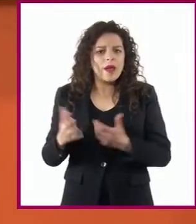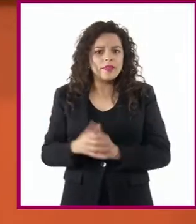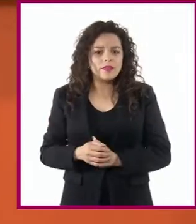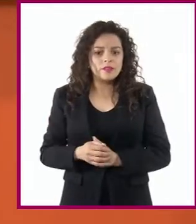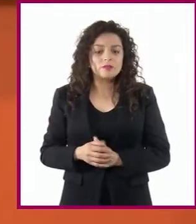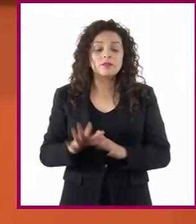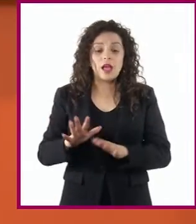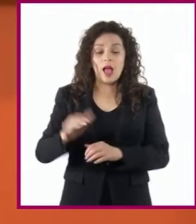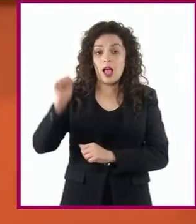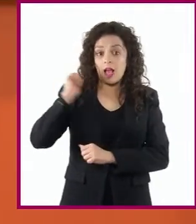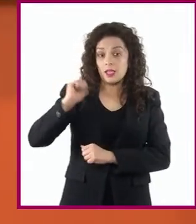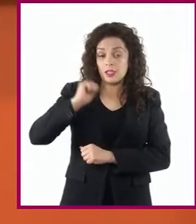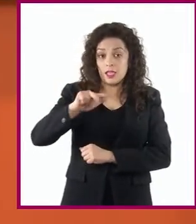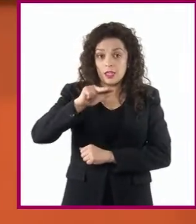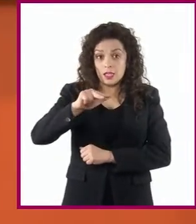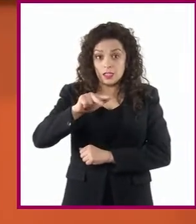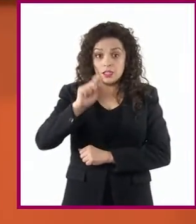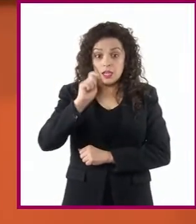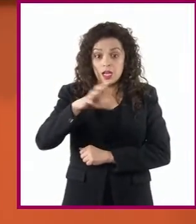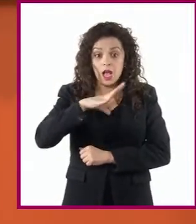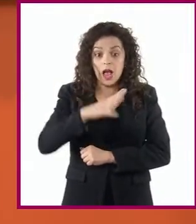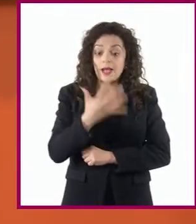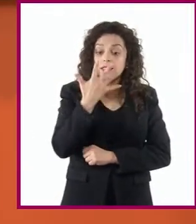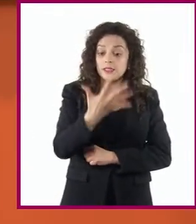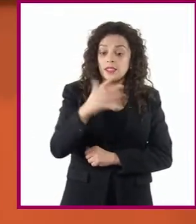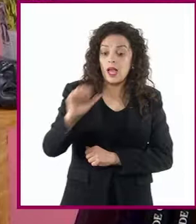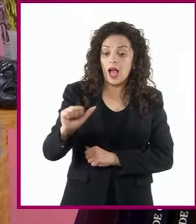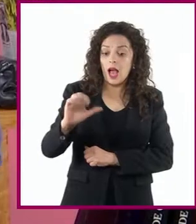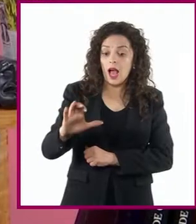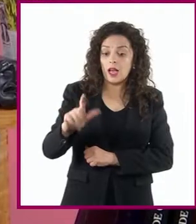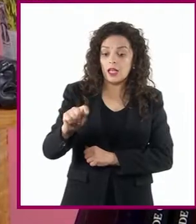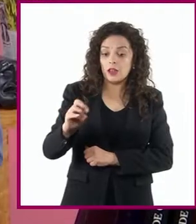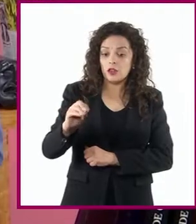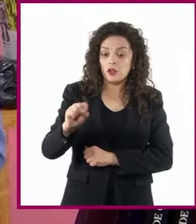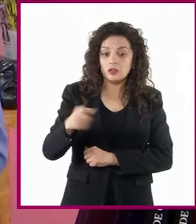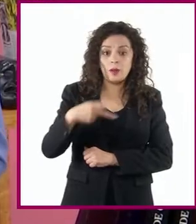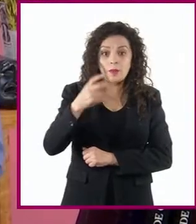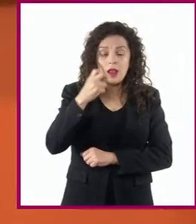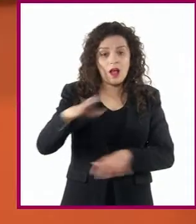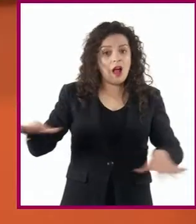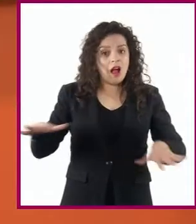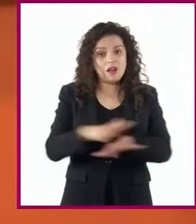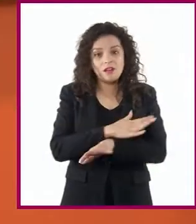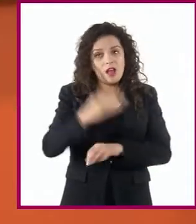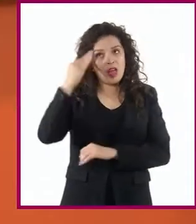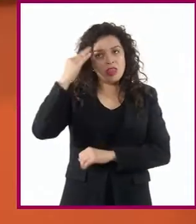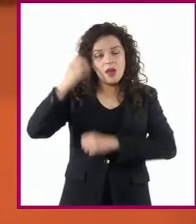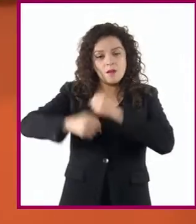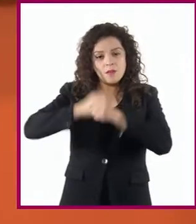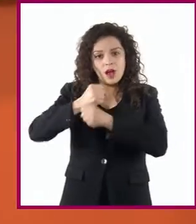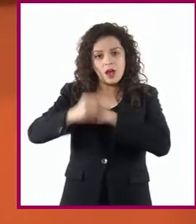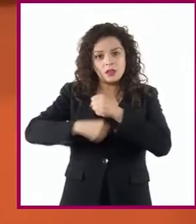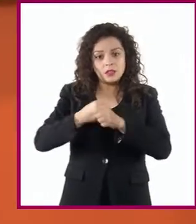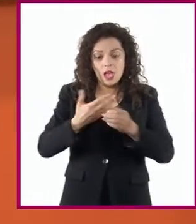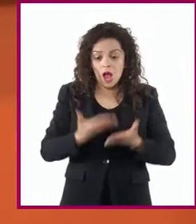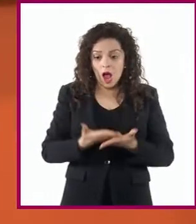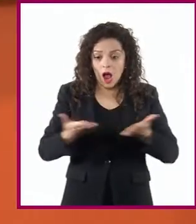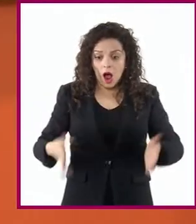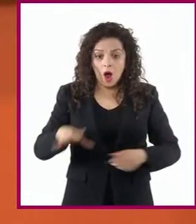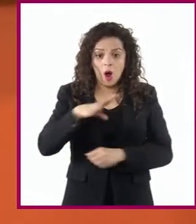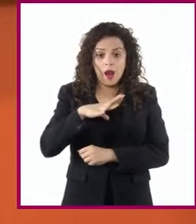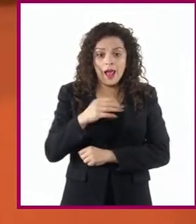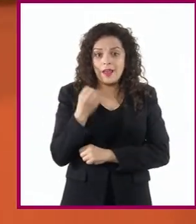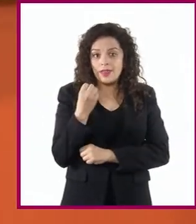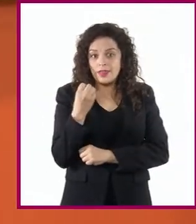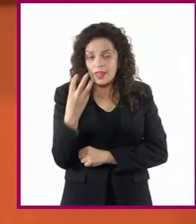textos dramáticos se conformaban de 5 actos, pero este formato cambió con el tiempo y los textos actuales tienen generalmente